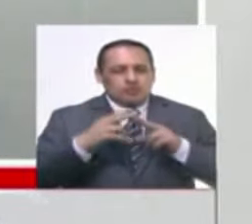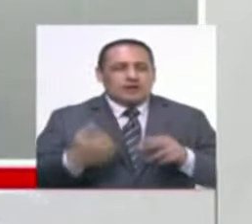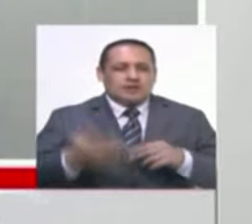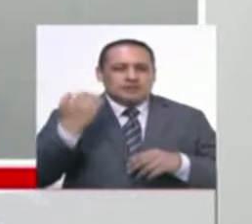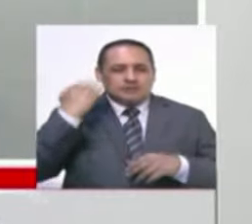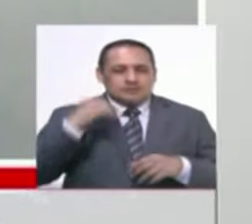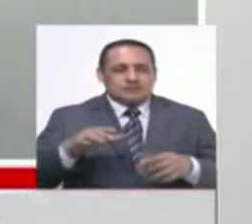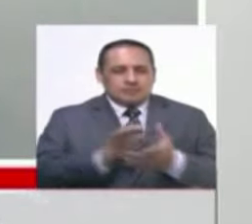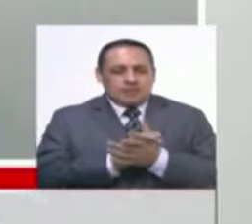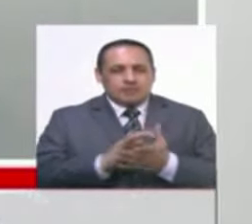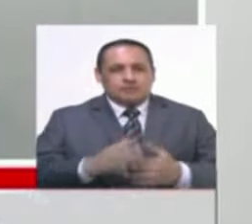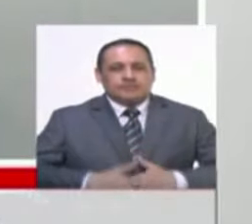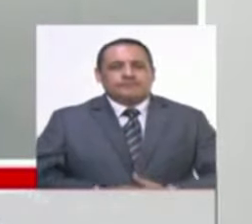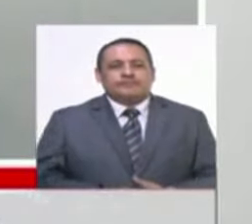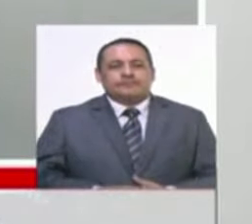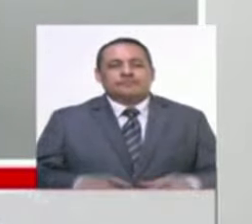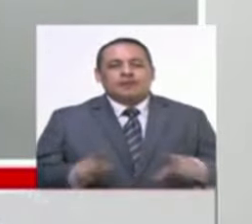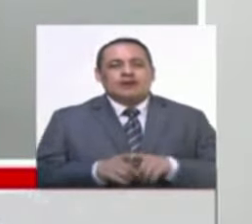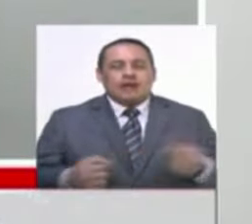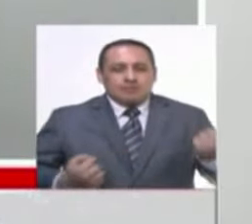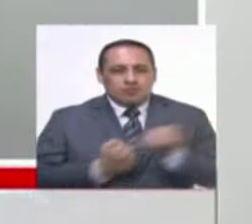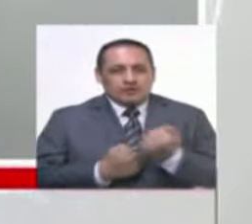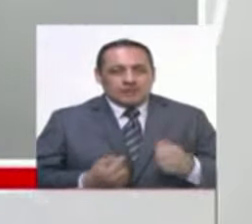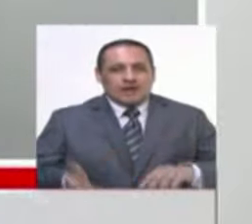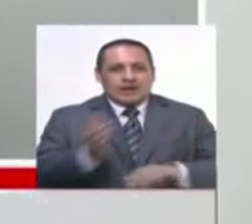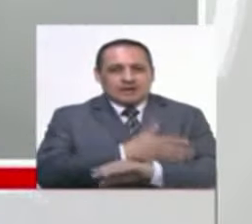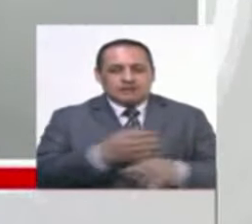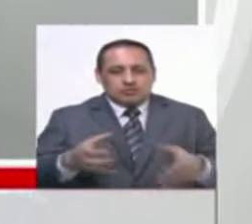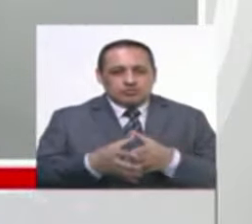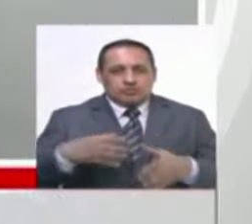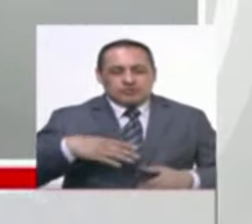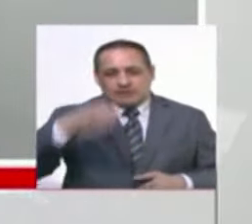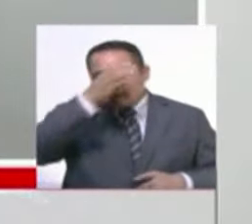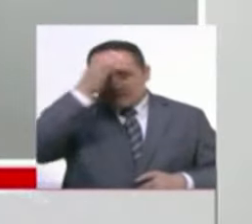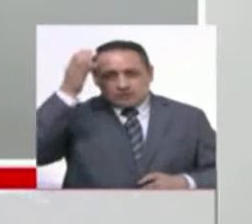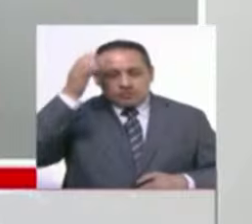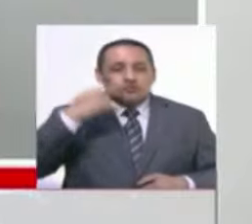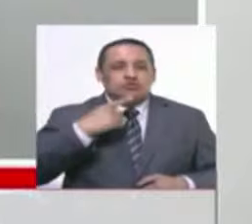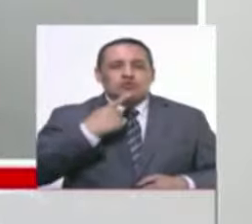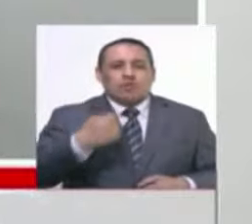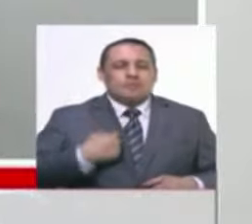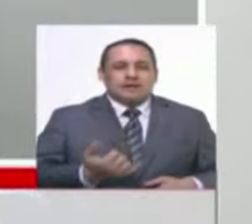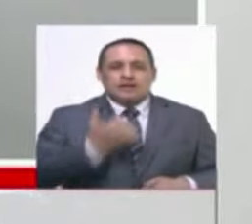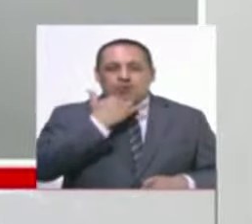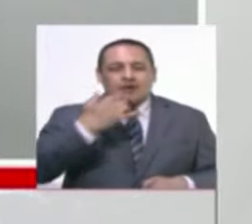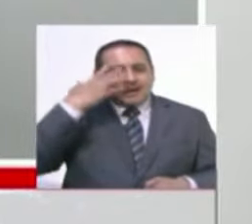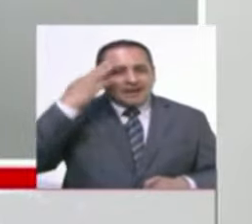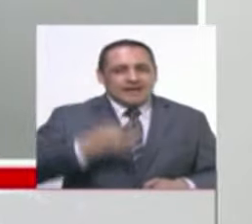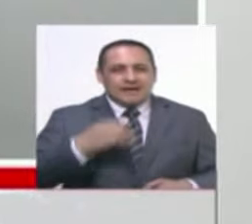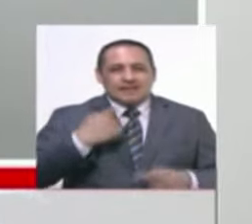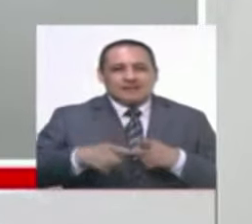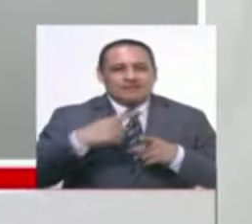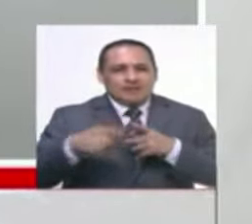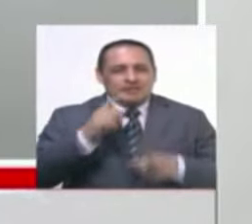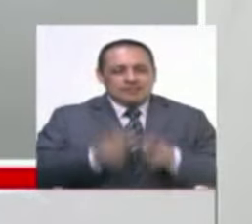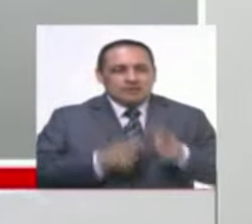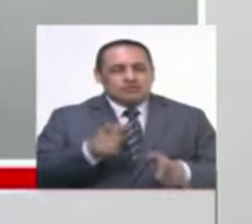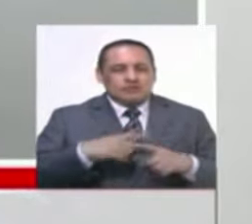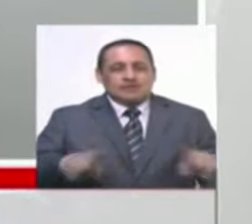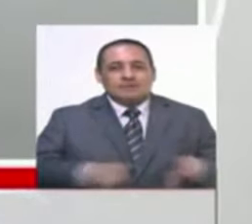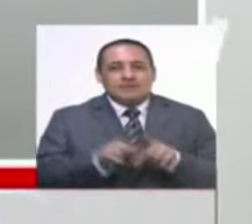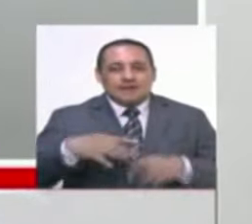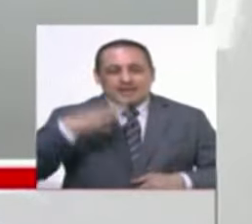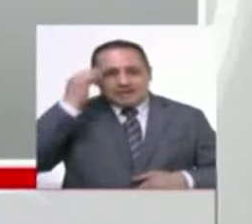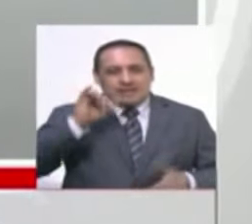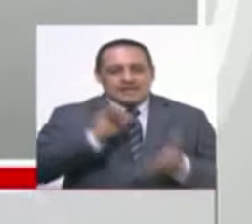Si bien es cierto, apoyé a la campaña. Me equivoqué de repente al creer en estas personas, al